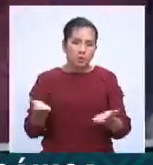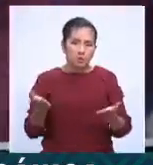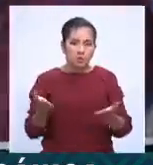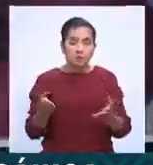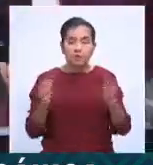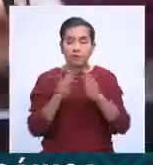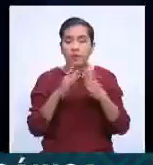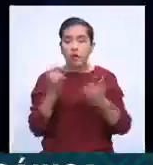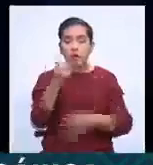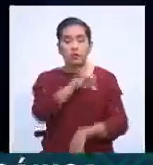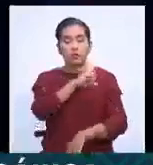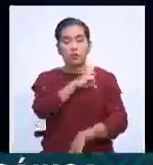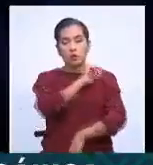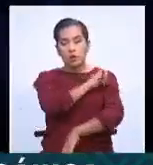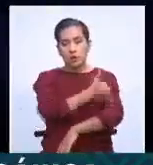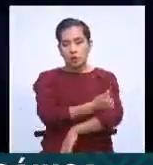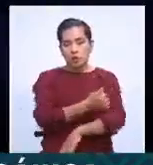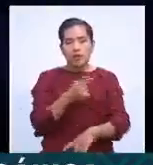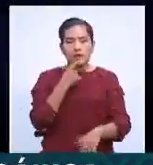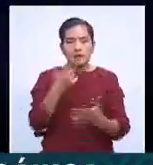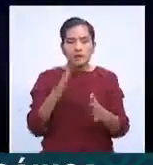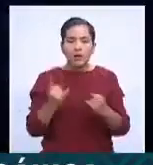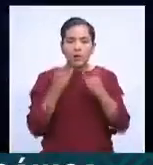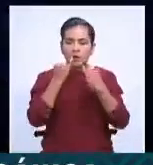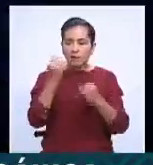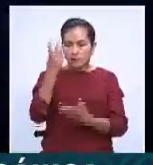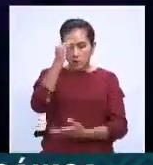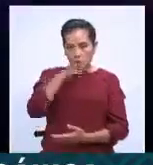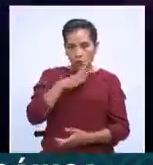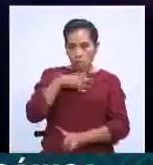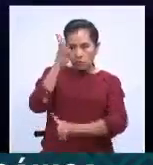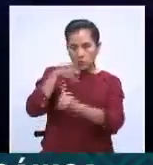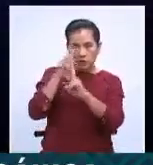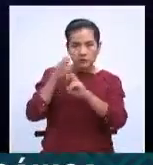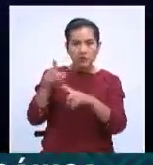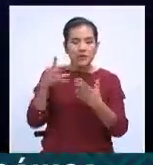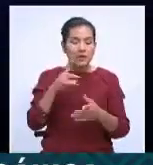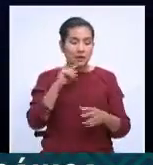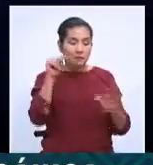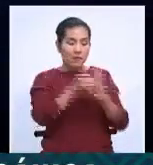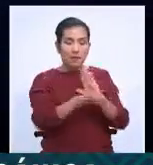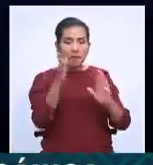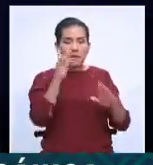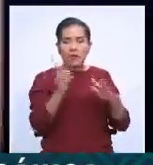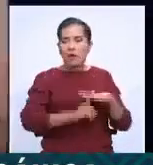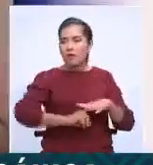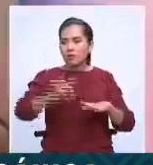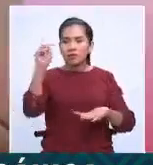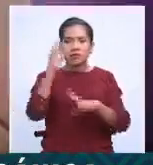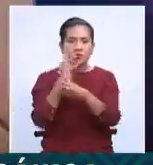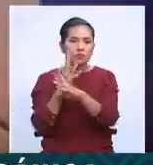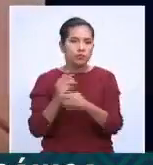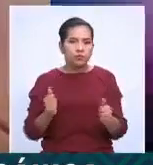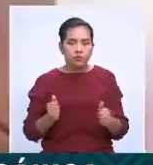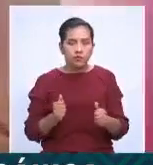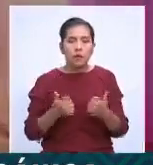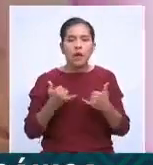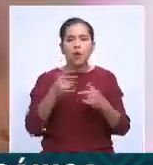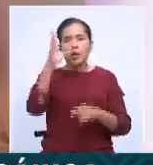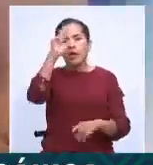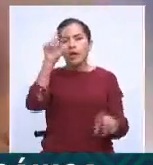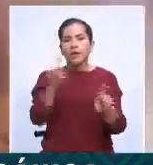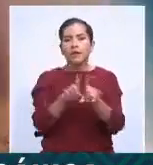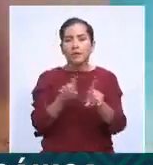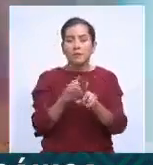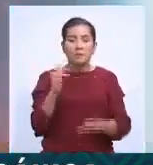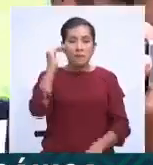Fuerza Antiviolencia de La Paz informó que el ahora investigado se dio a la fuga luego de cometer el hecho. El hermano mayor, quien